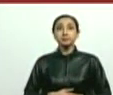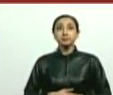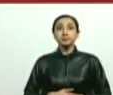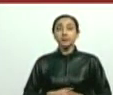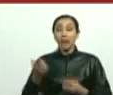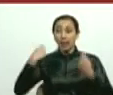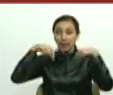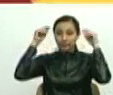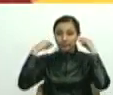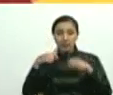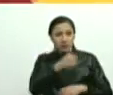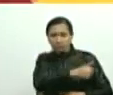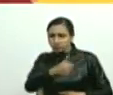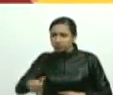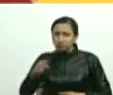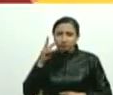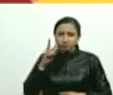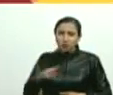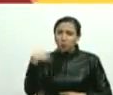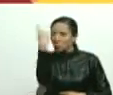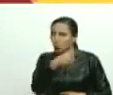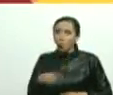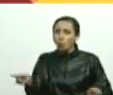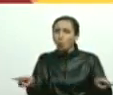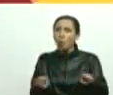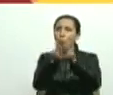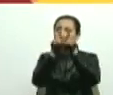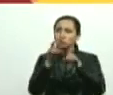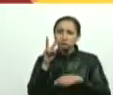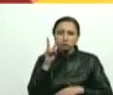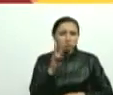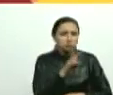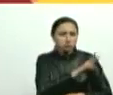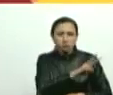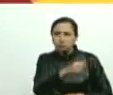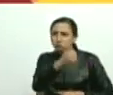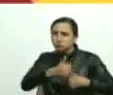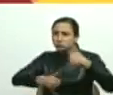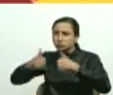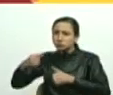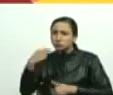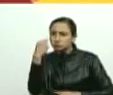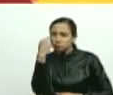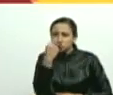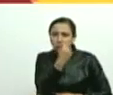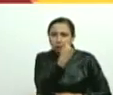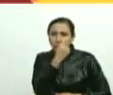los rostros de ustedes, poder ver sus ojos, su mirada,